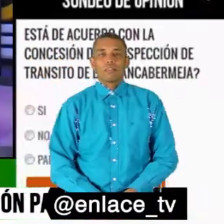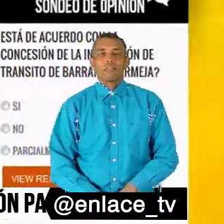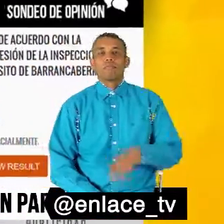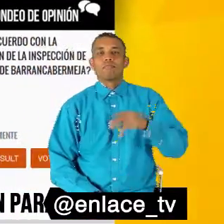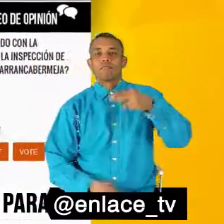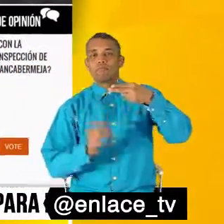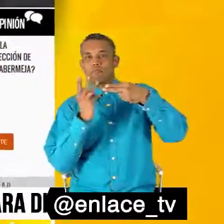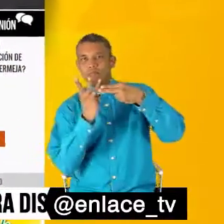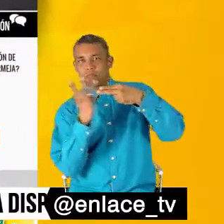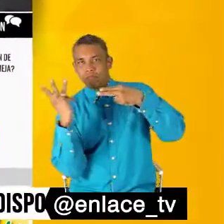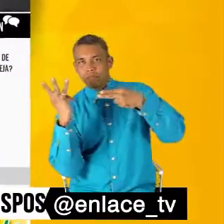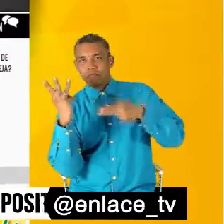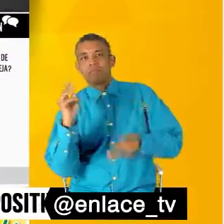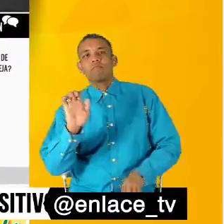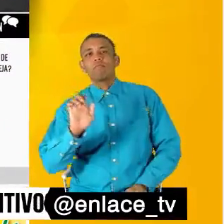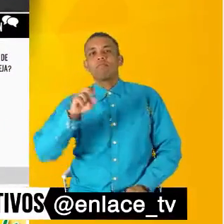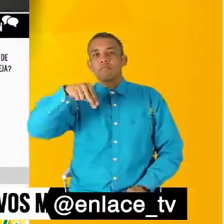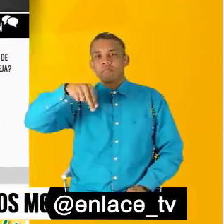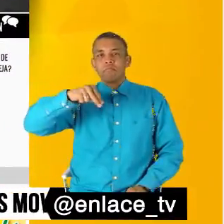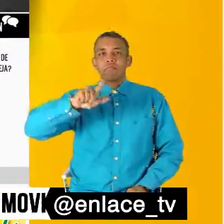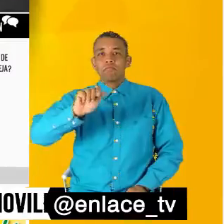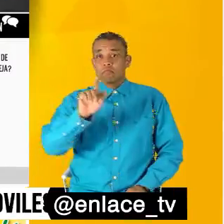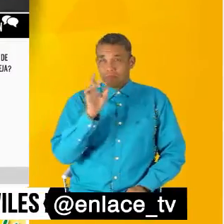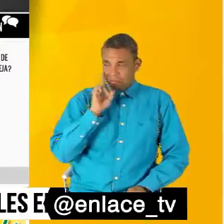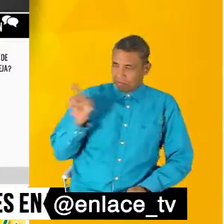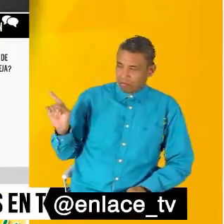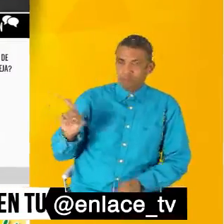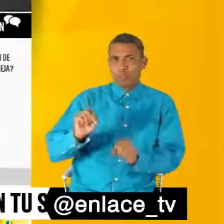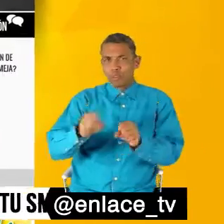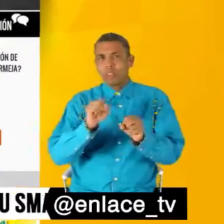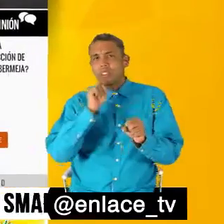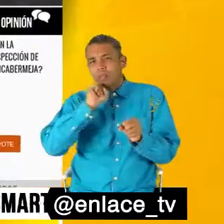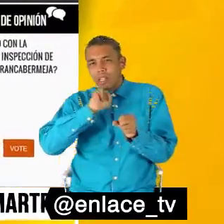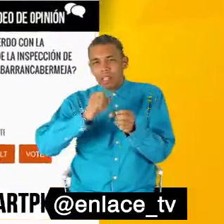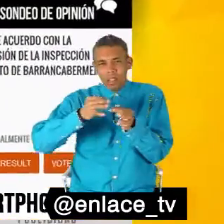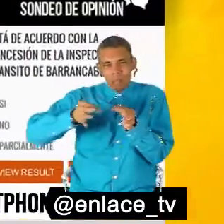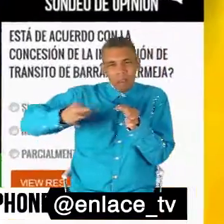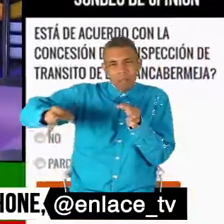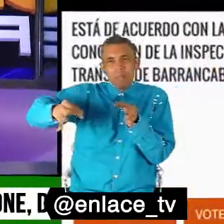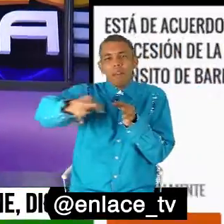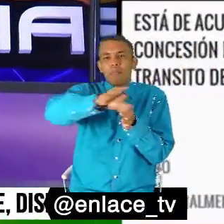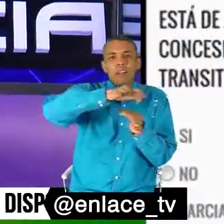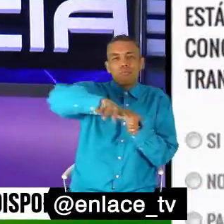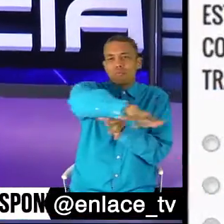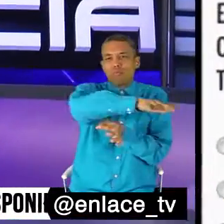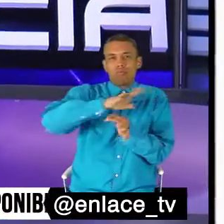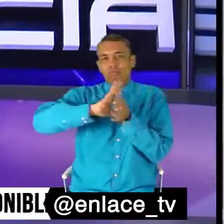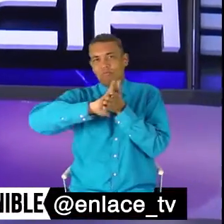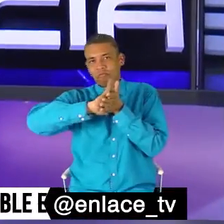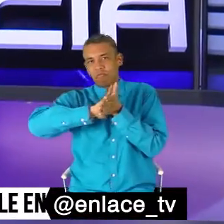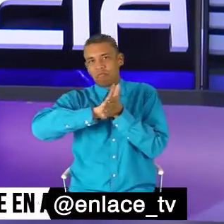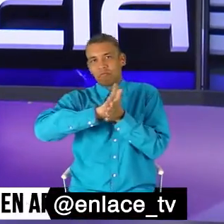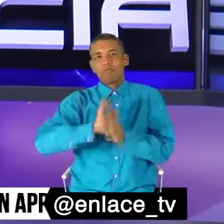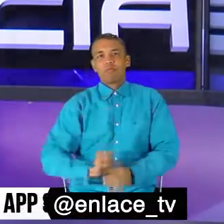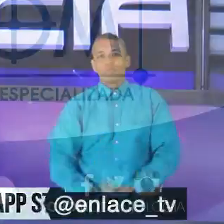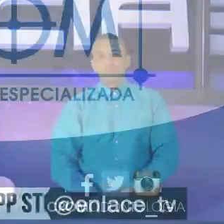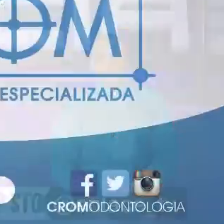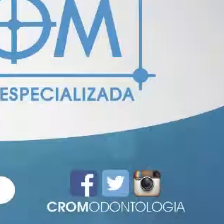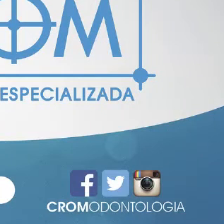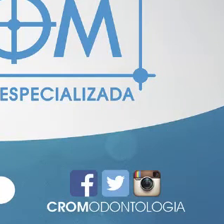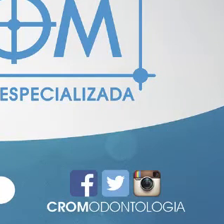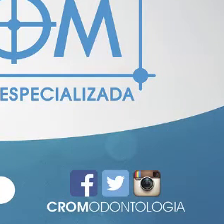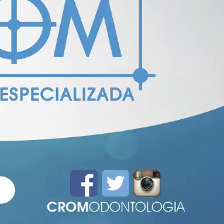www.enlacetelevisión.com es nuestra señal en vivo, desde donde ustedes pueden enterarse del acontecer de nuestra ciudad y región de manera oportuna y veraz. Y al